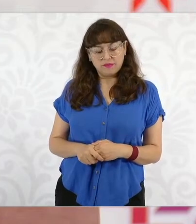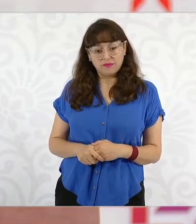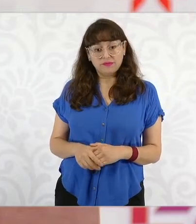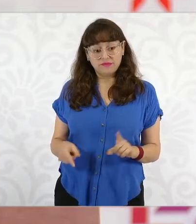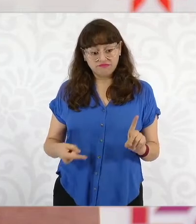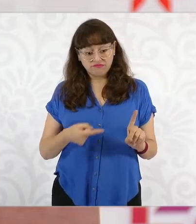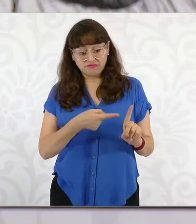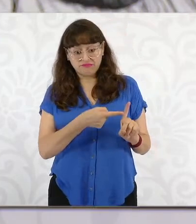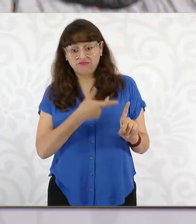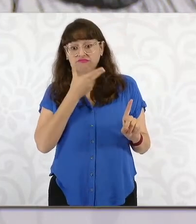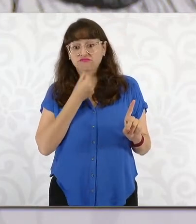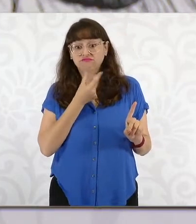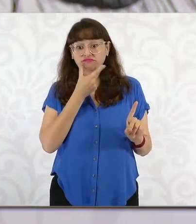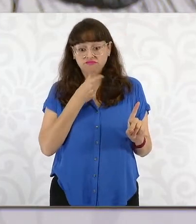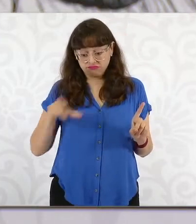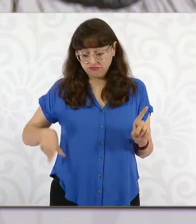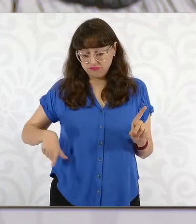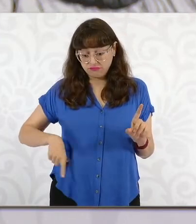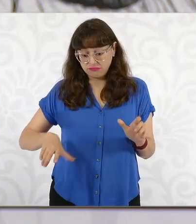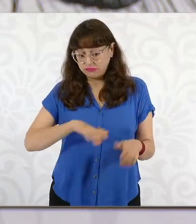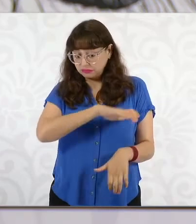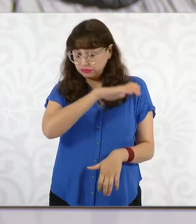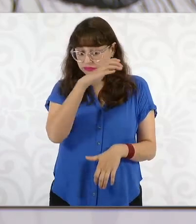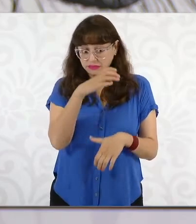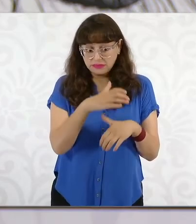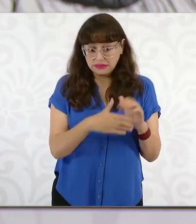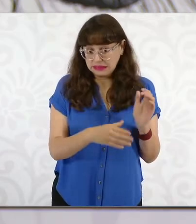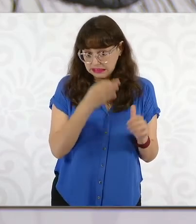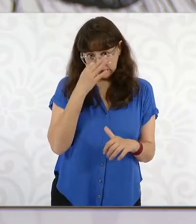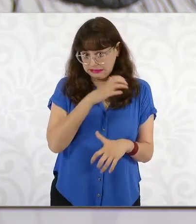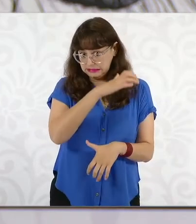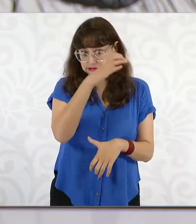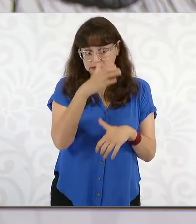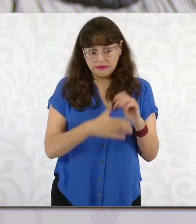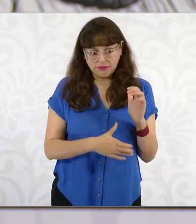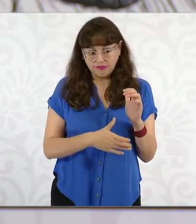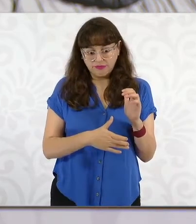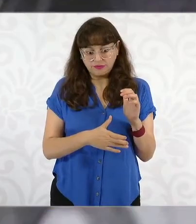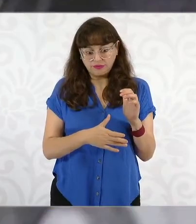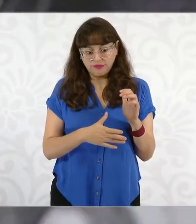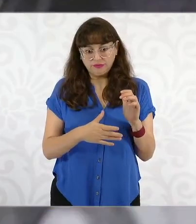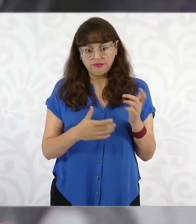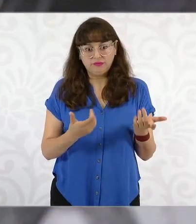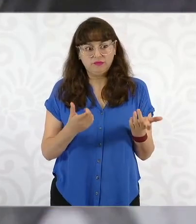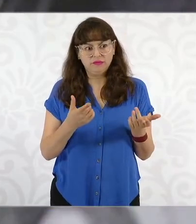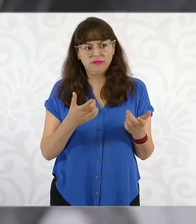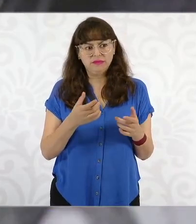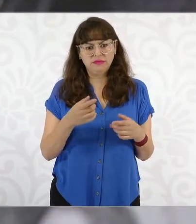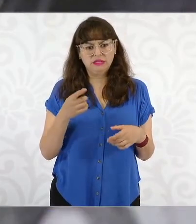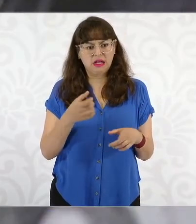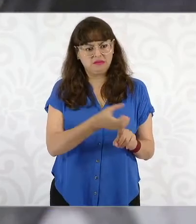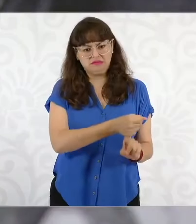Una persona que está saliendo del gobierno y que quiere nombrar a un fiscal por 8 años